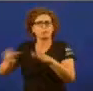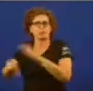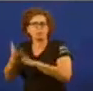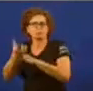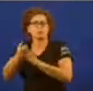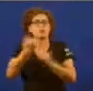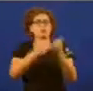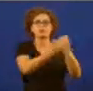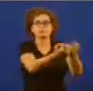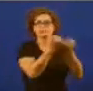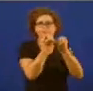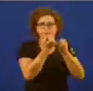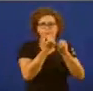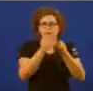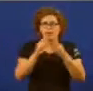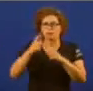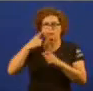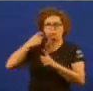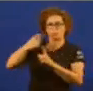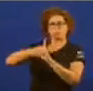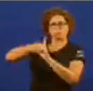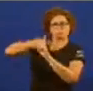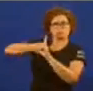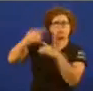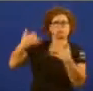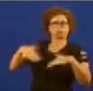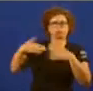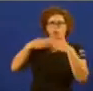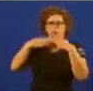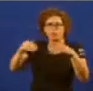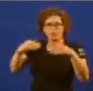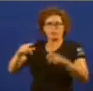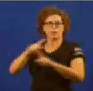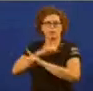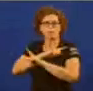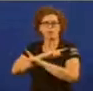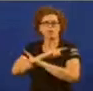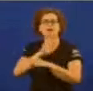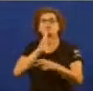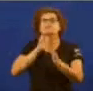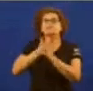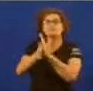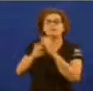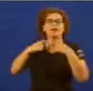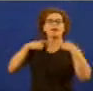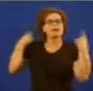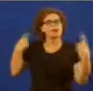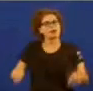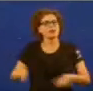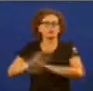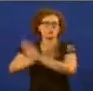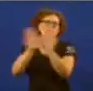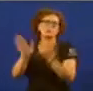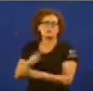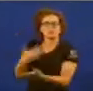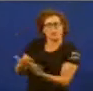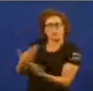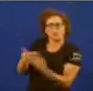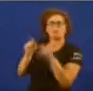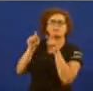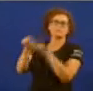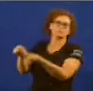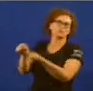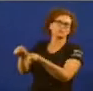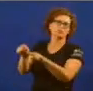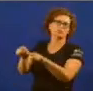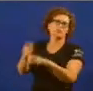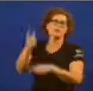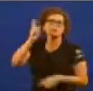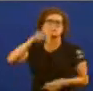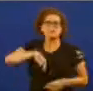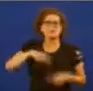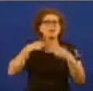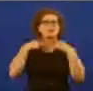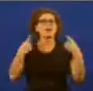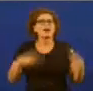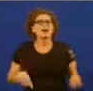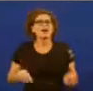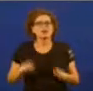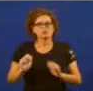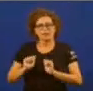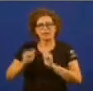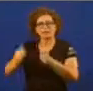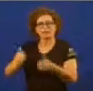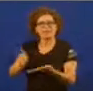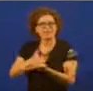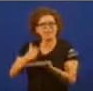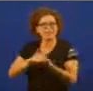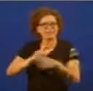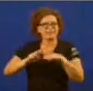que descuartizou o estatuto señor Alberto Núñez Fejo o estatuto de la lista o se atén